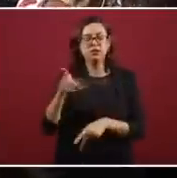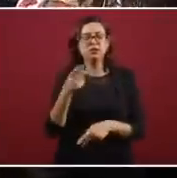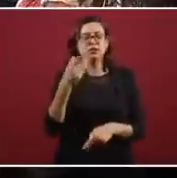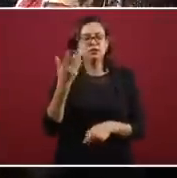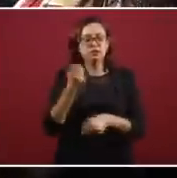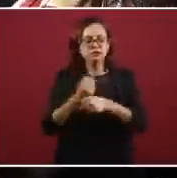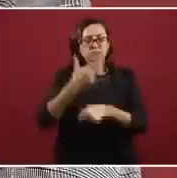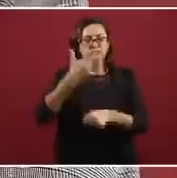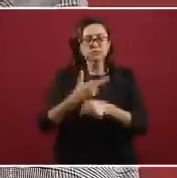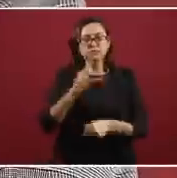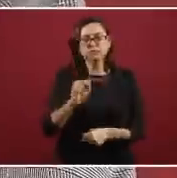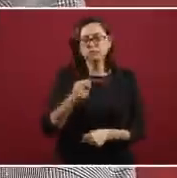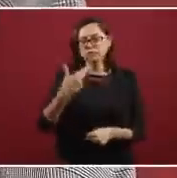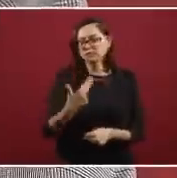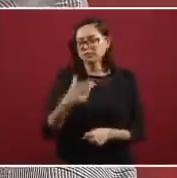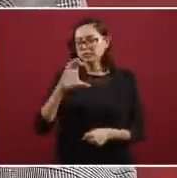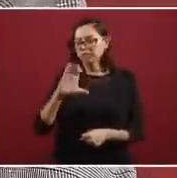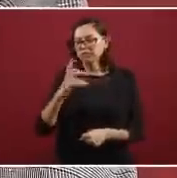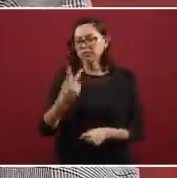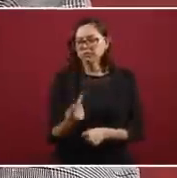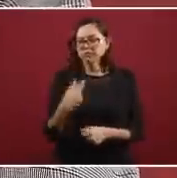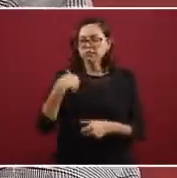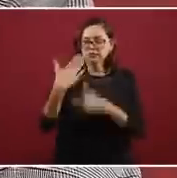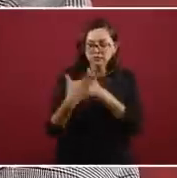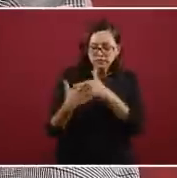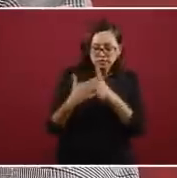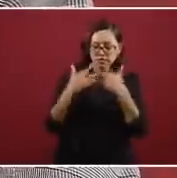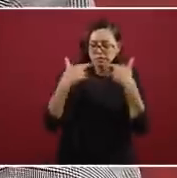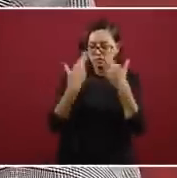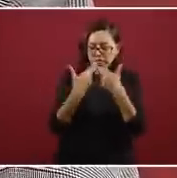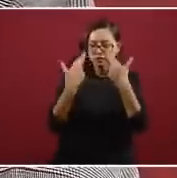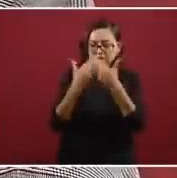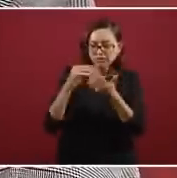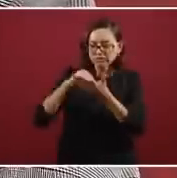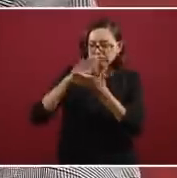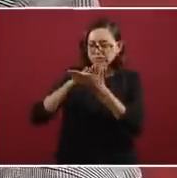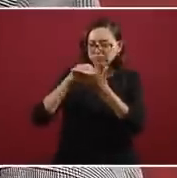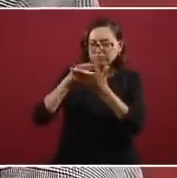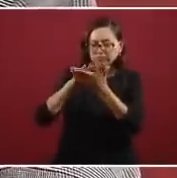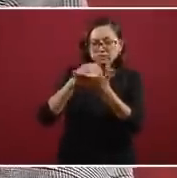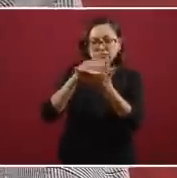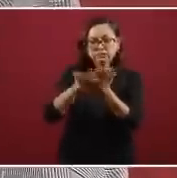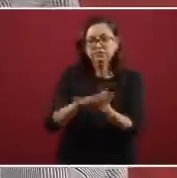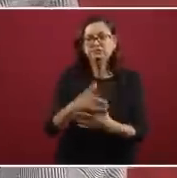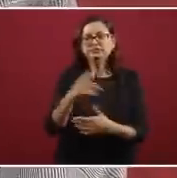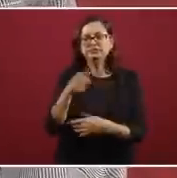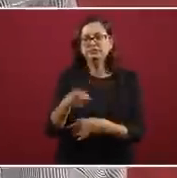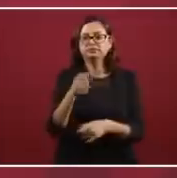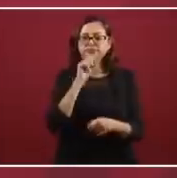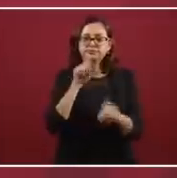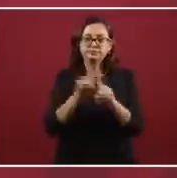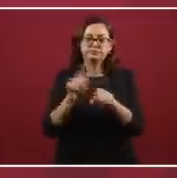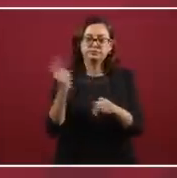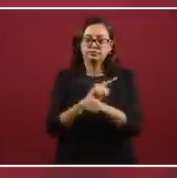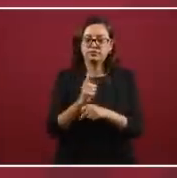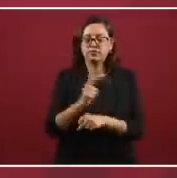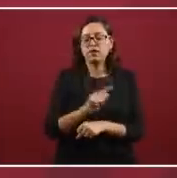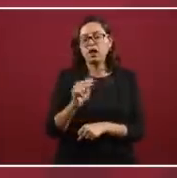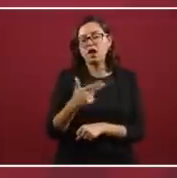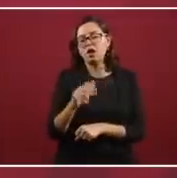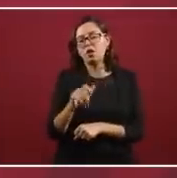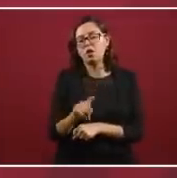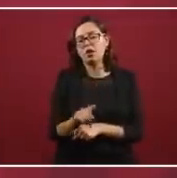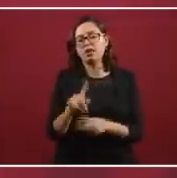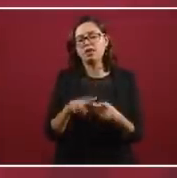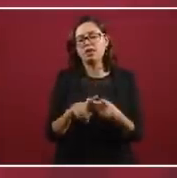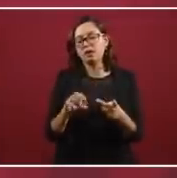para confirmar las citas que tenemos de trabajo con el licenciado Agüed, con